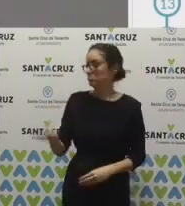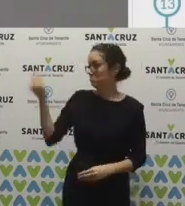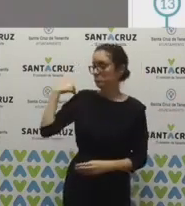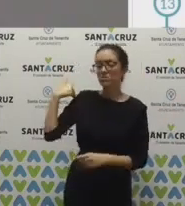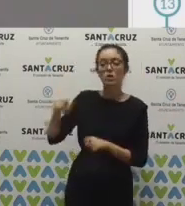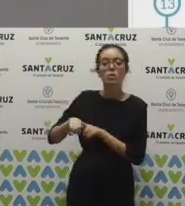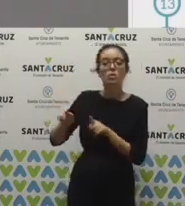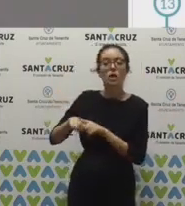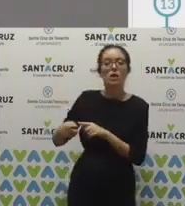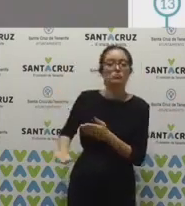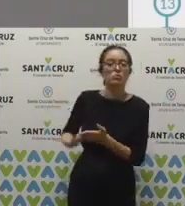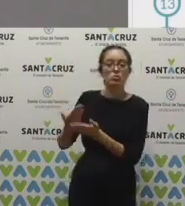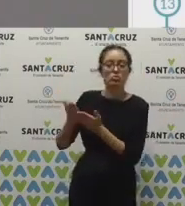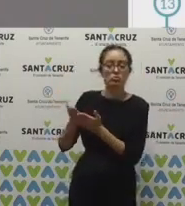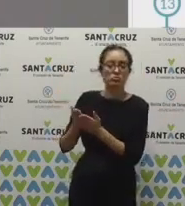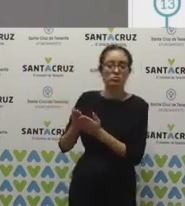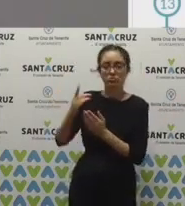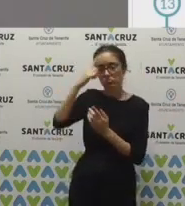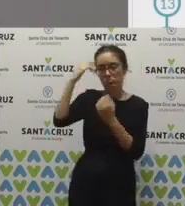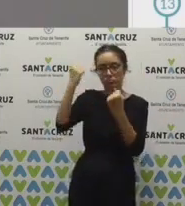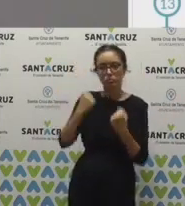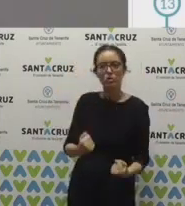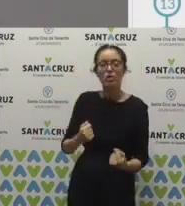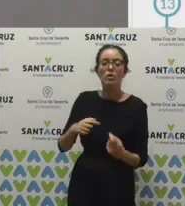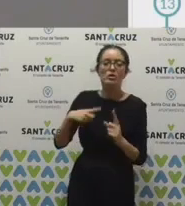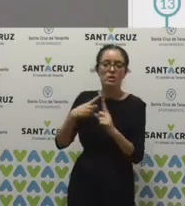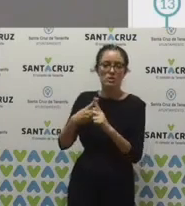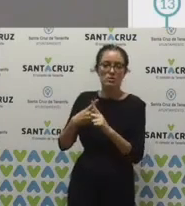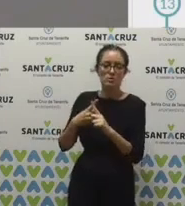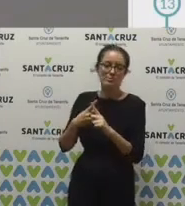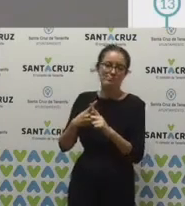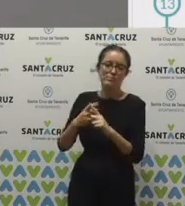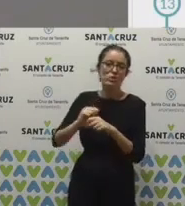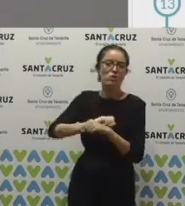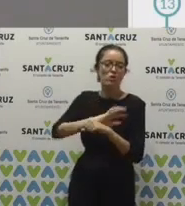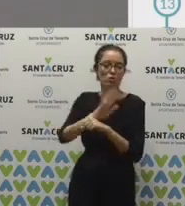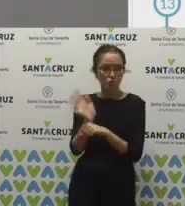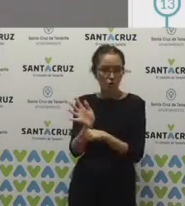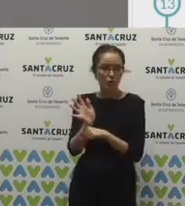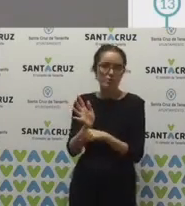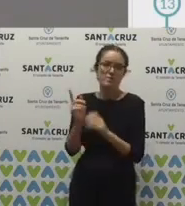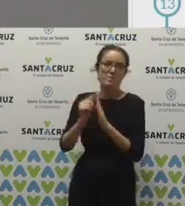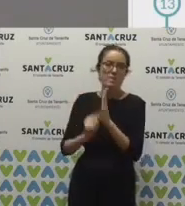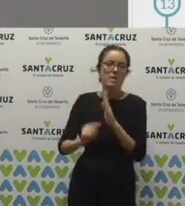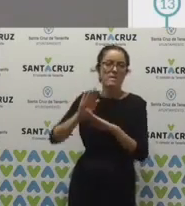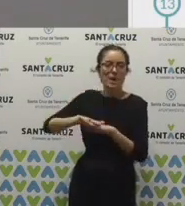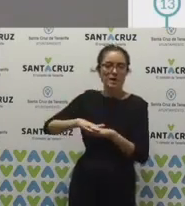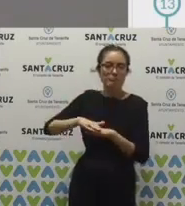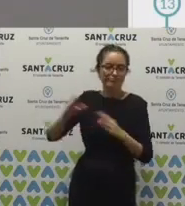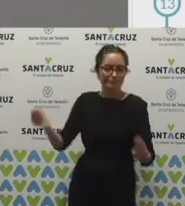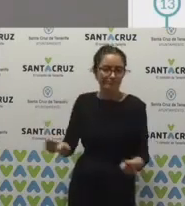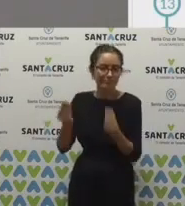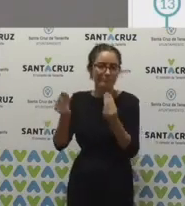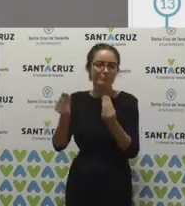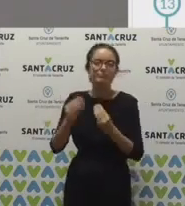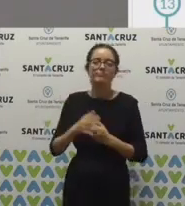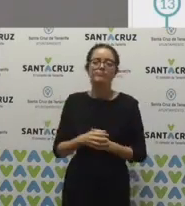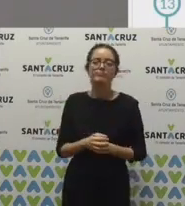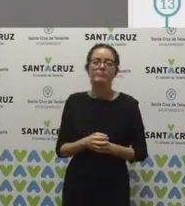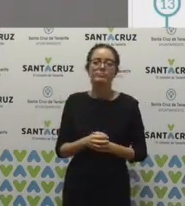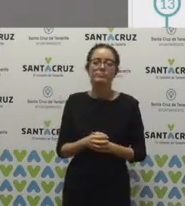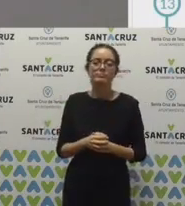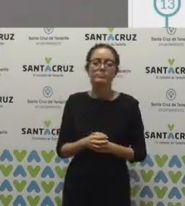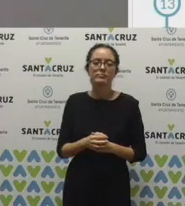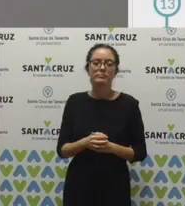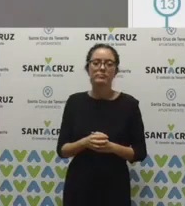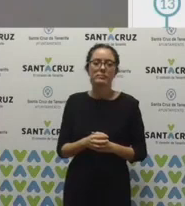donde hemos acordado medidas para paliar los efectos de la crisis sanitaria ocasionada por el cob y 19 entendemos que ir cada grupo